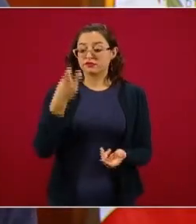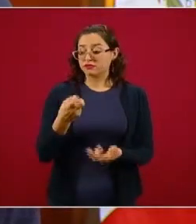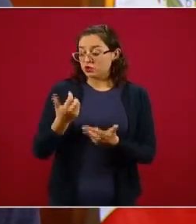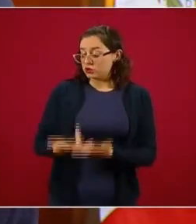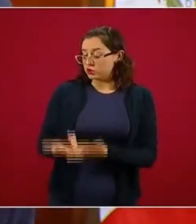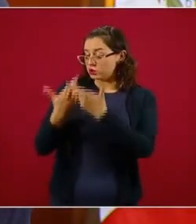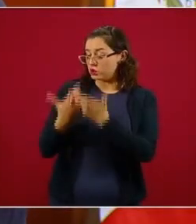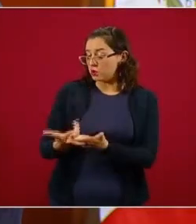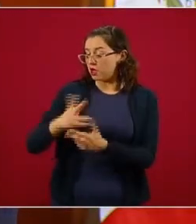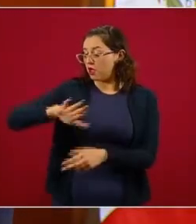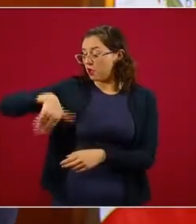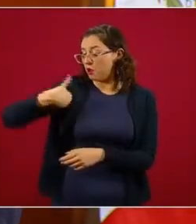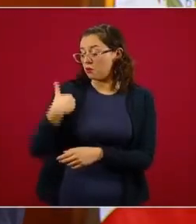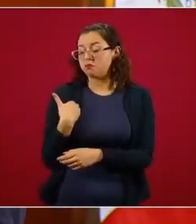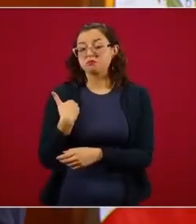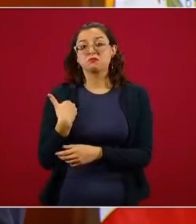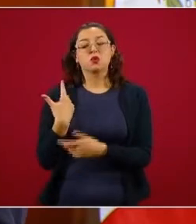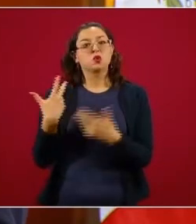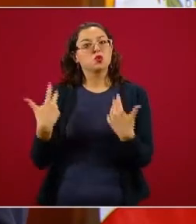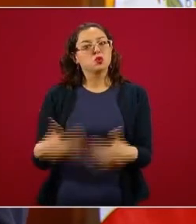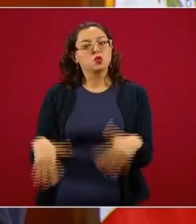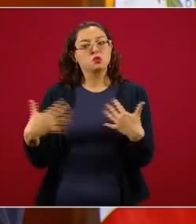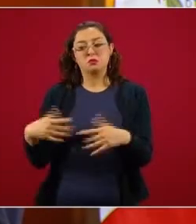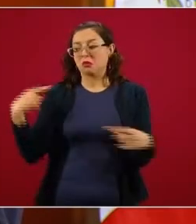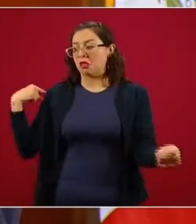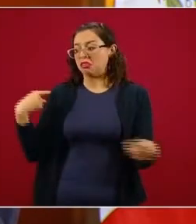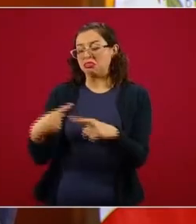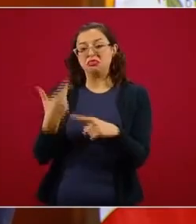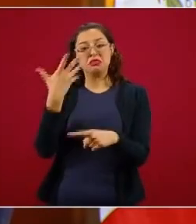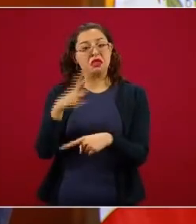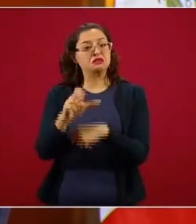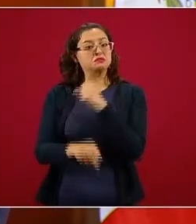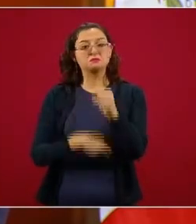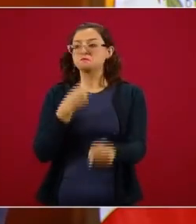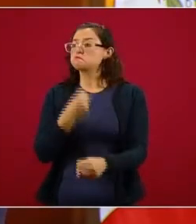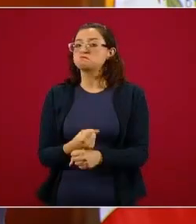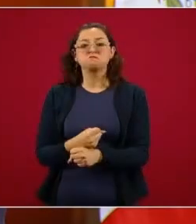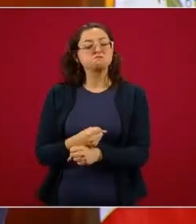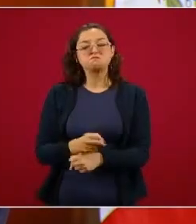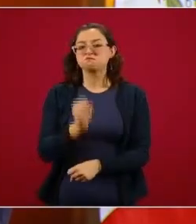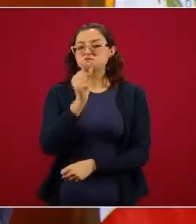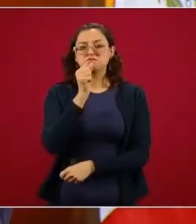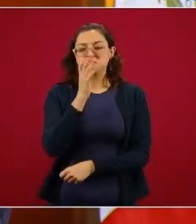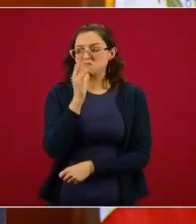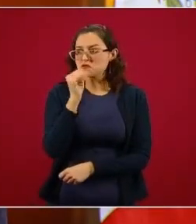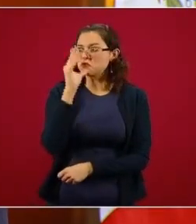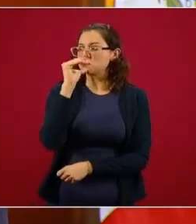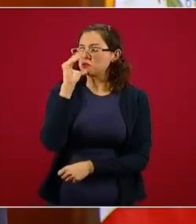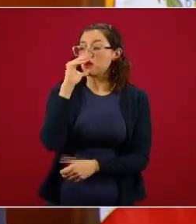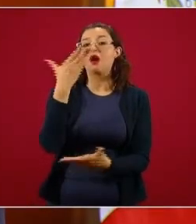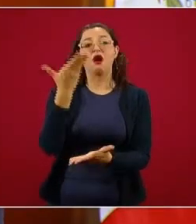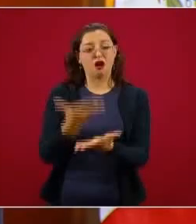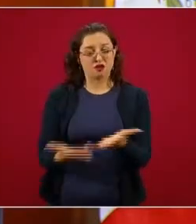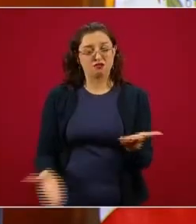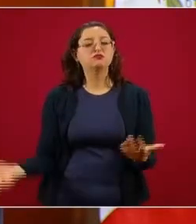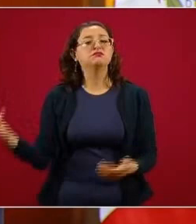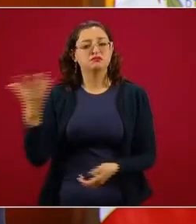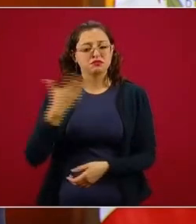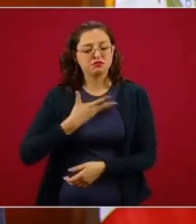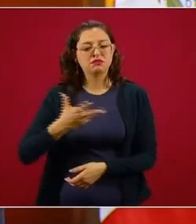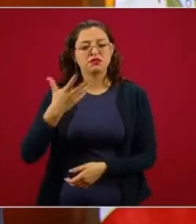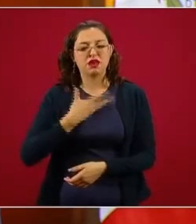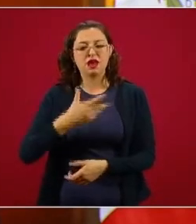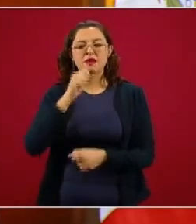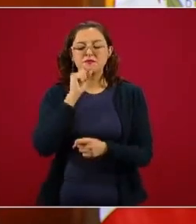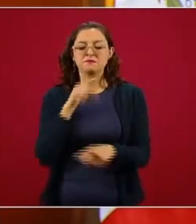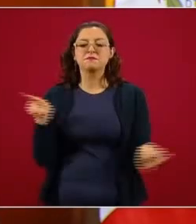reservas no se había logrado en una década. Inició el proyecto del corredor